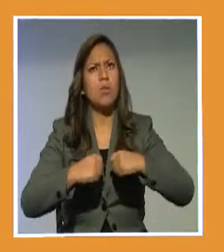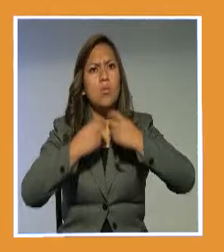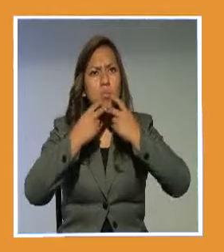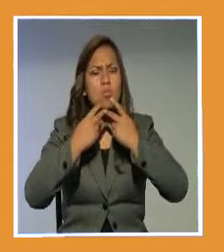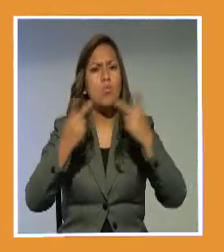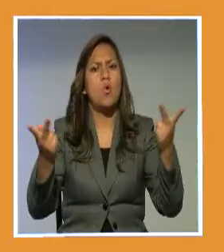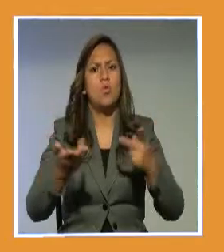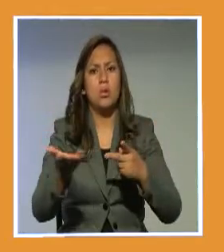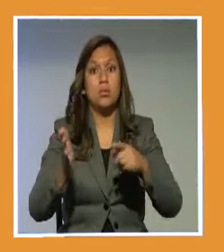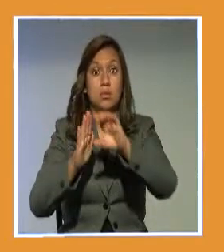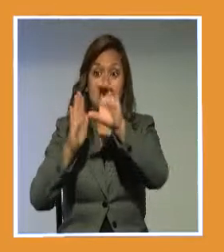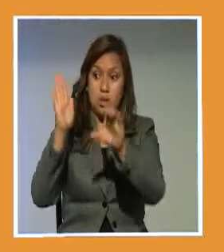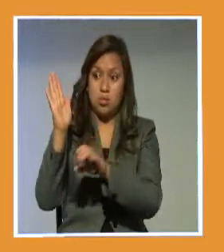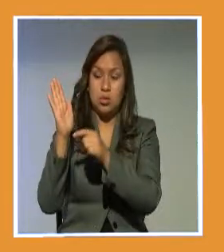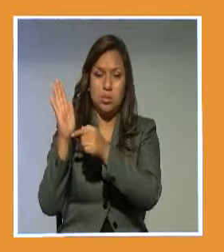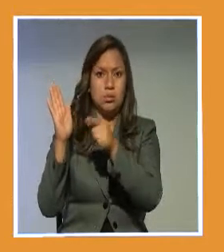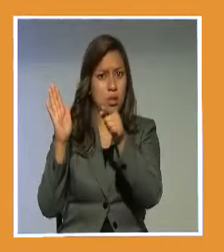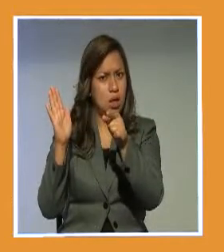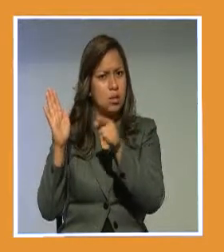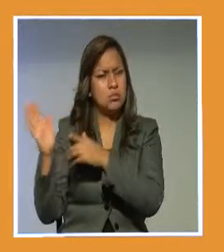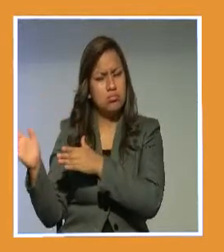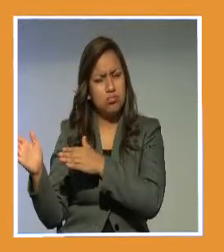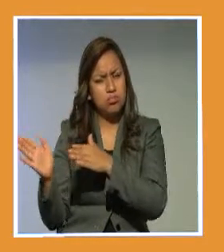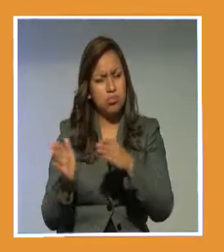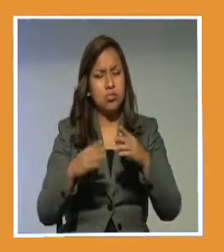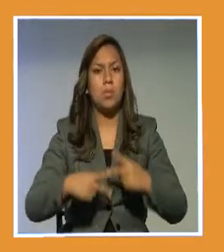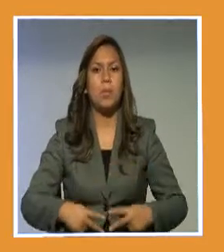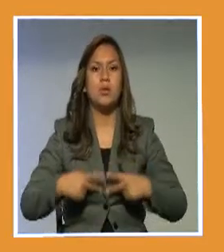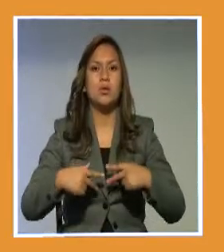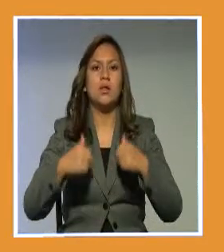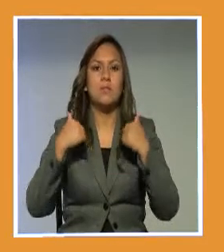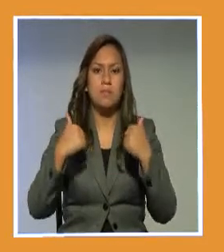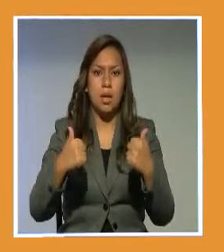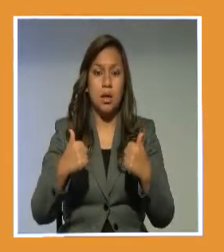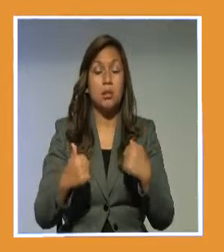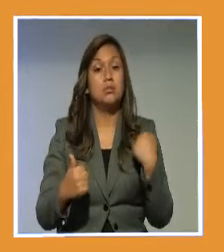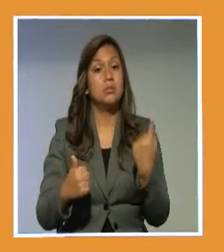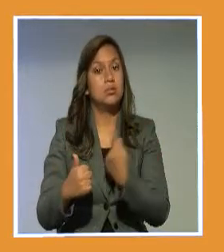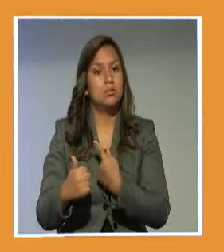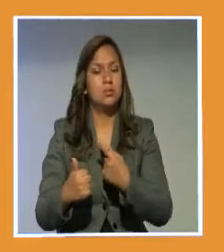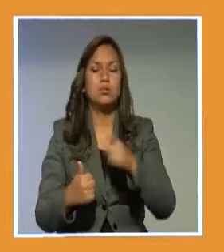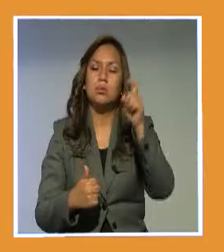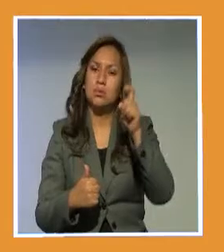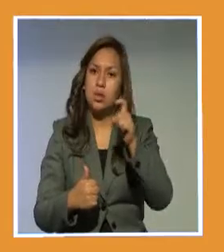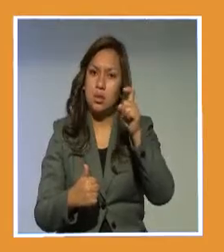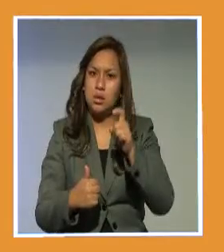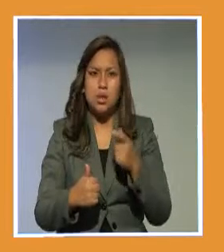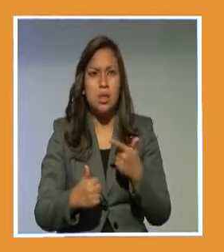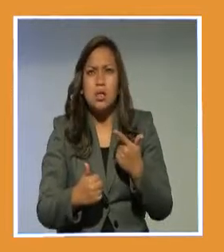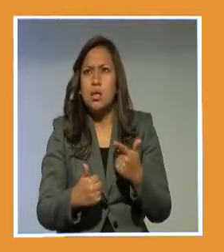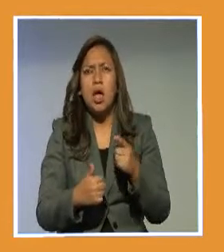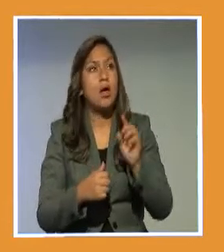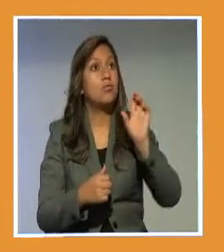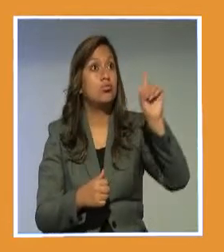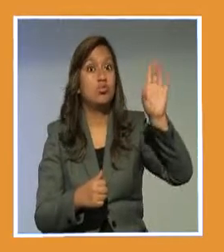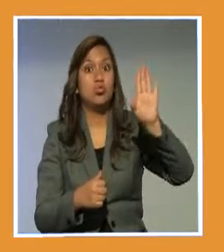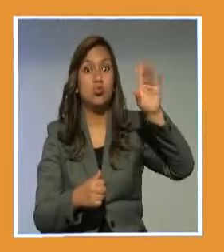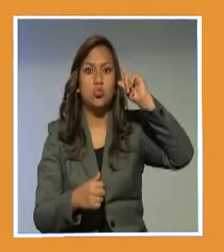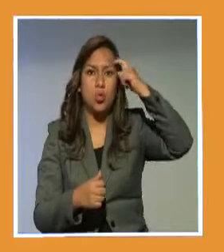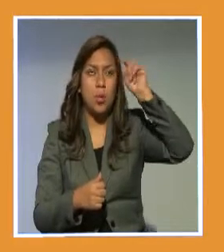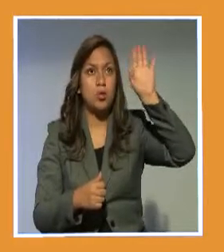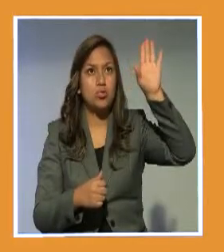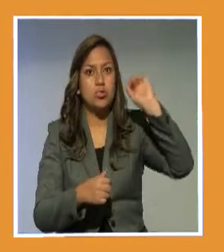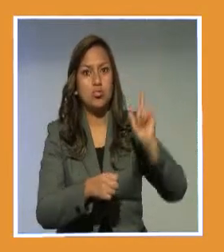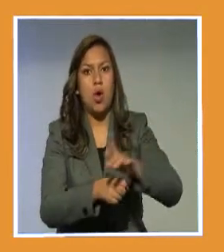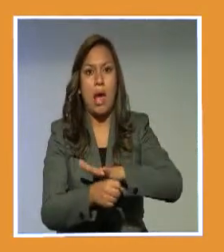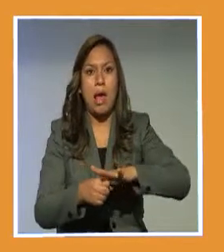ecuatorianos al buen vivir. Y eso es lo que tenemos que seguirlo cristalizando desde cada una de las funciones del Estado y desde las competencias que